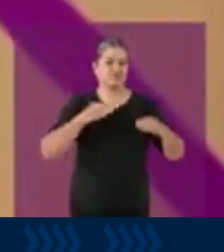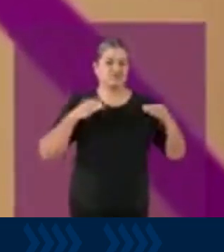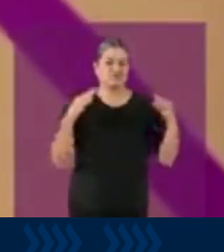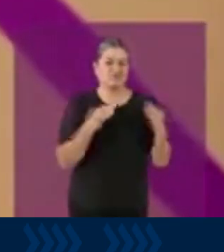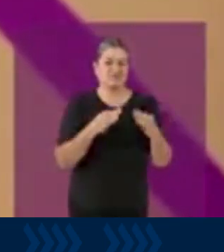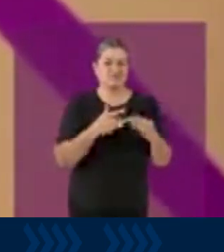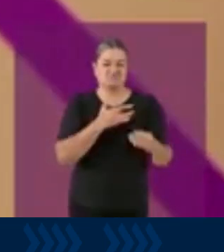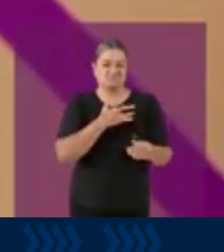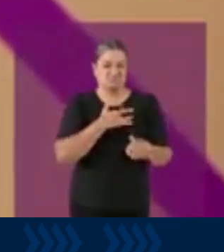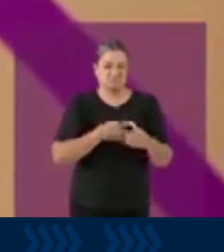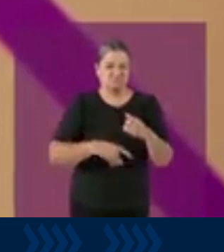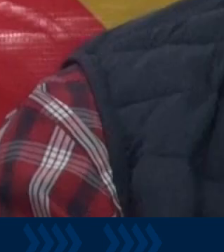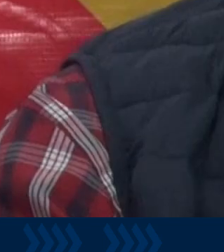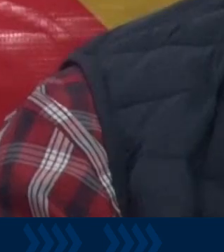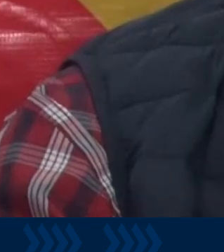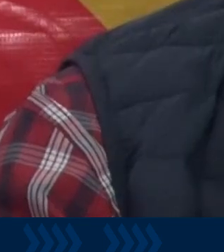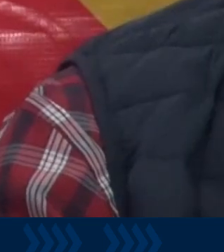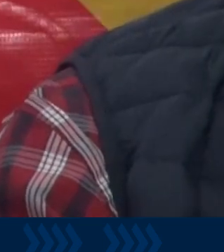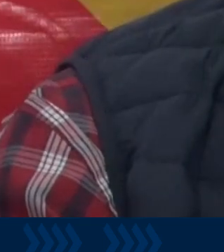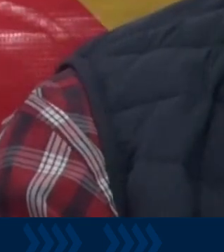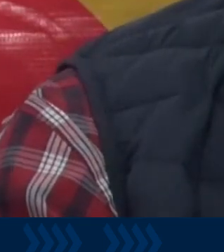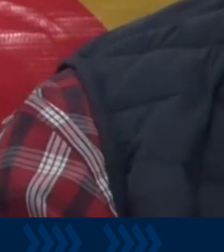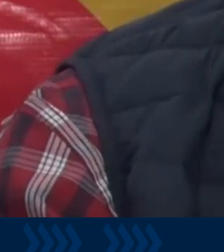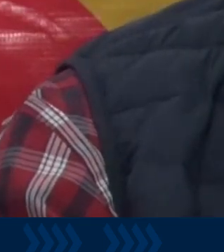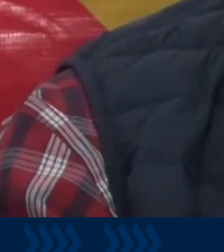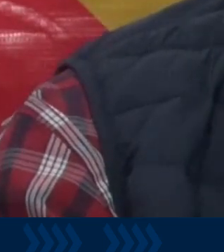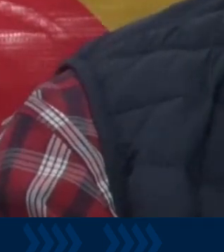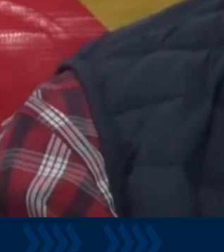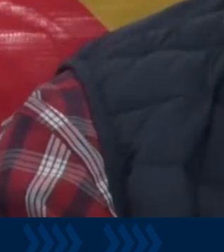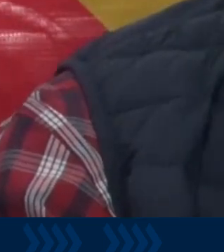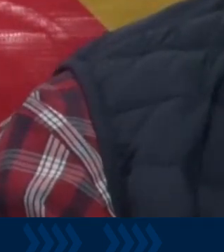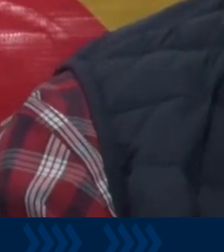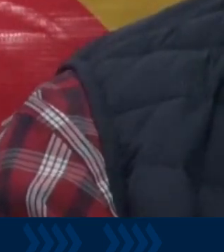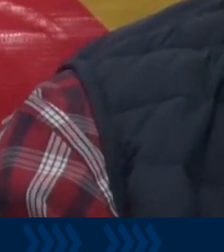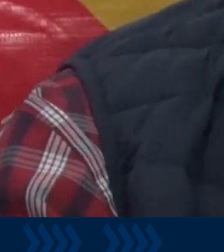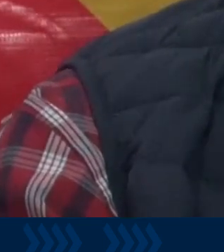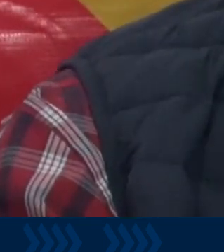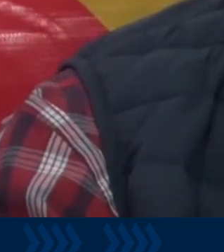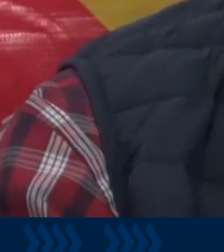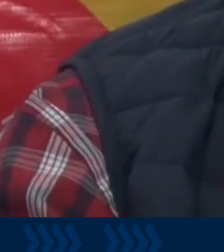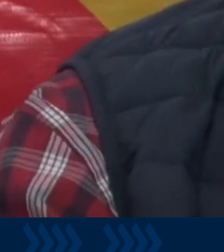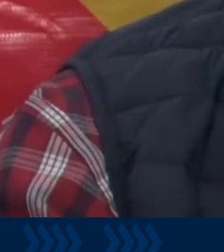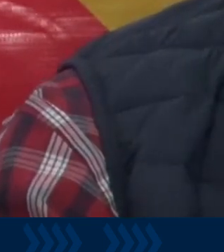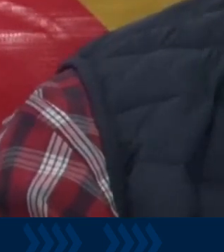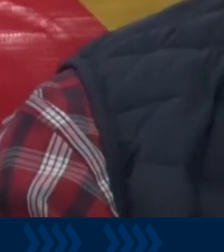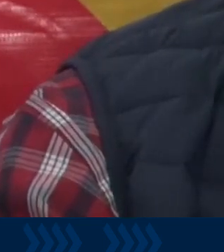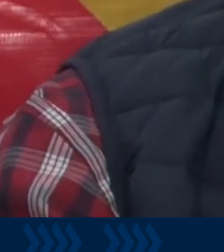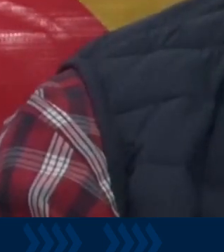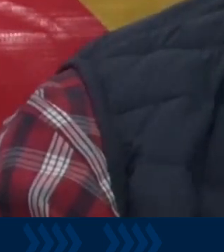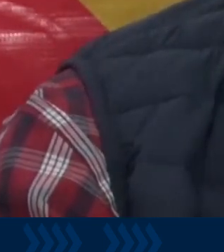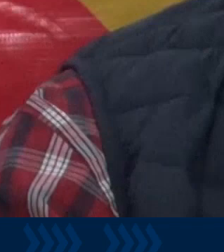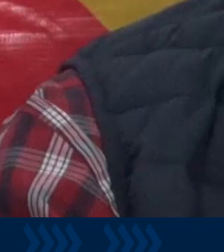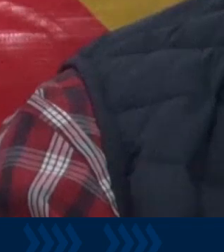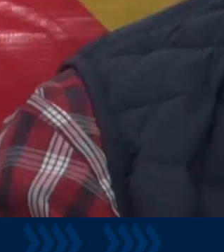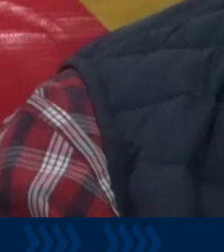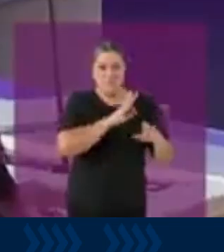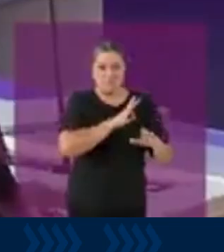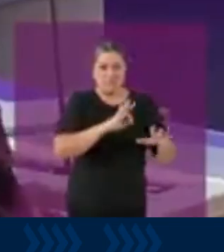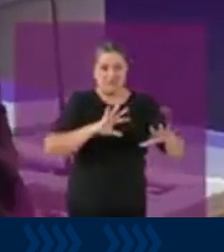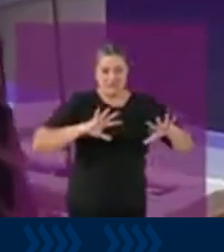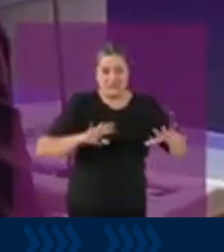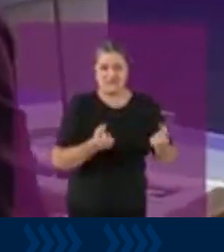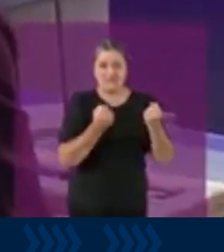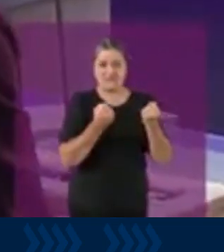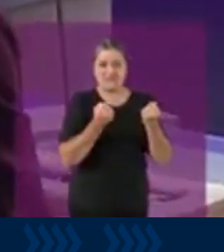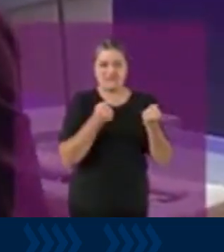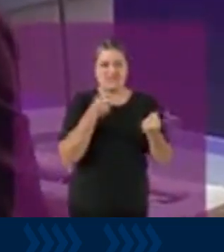senado de la República de estas tres fuerzas políticas aracel y Saucedo Reyes quien reconoció el desempeño de sochil Gálvez